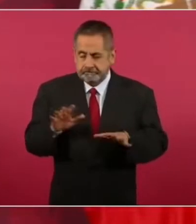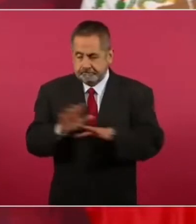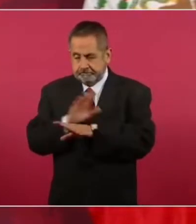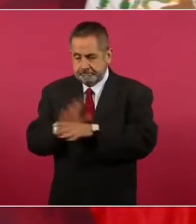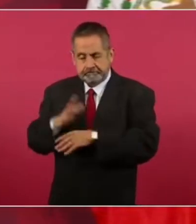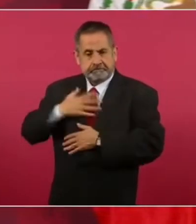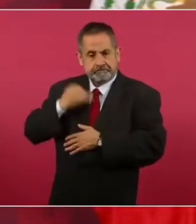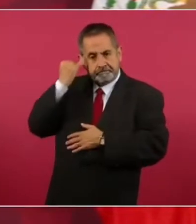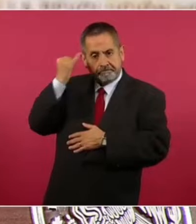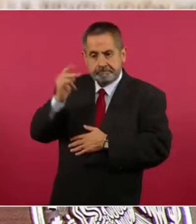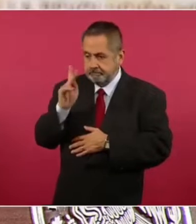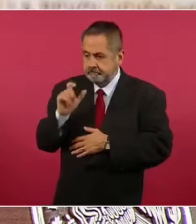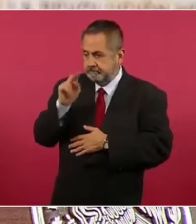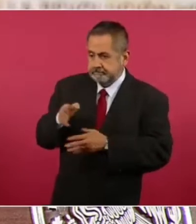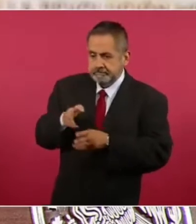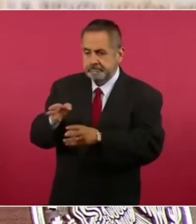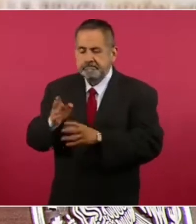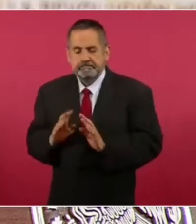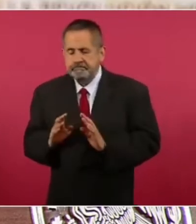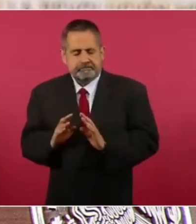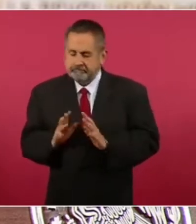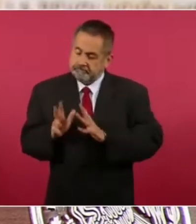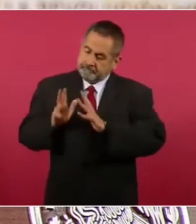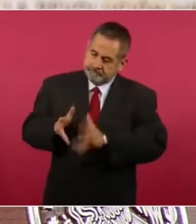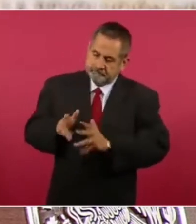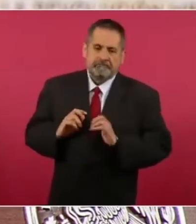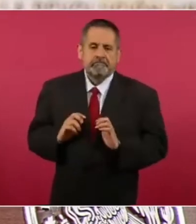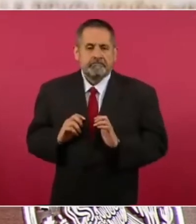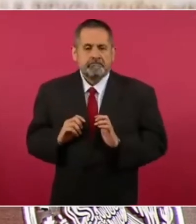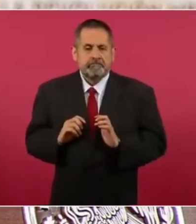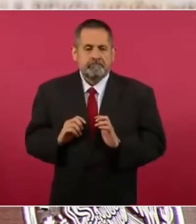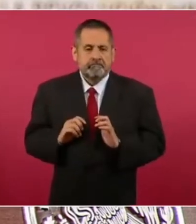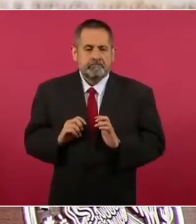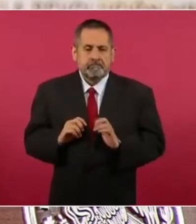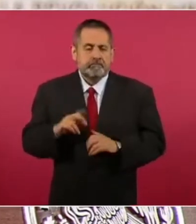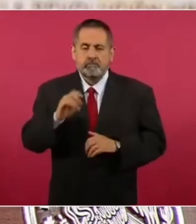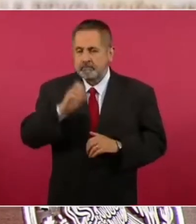modificar nuestra estrategia, que es opuesta a eso.